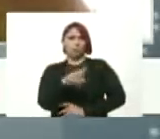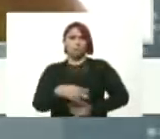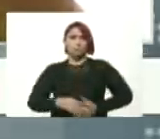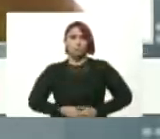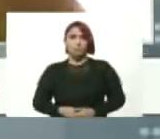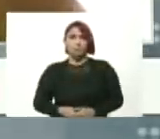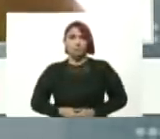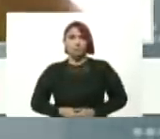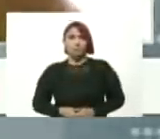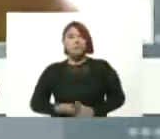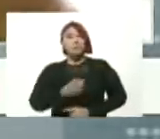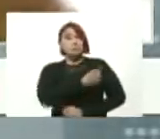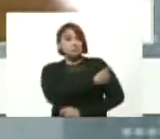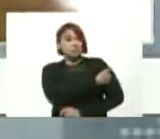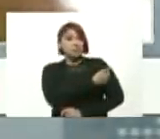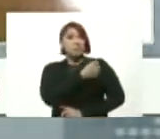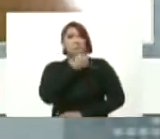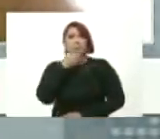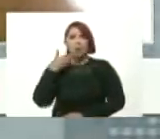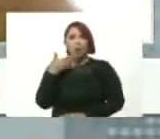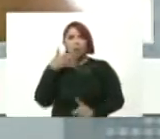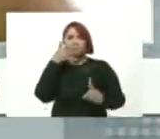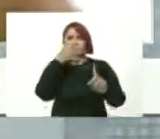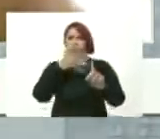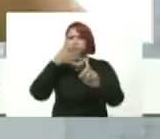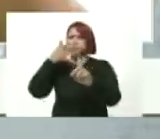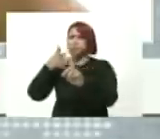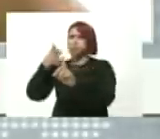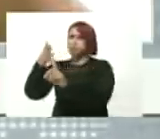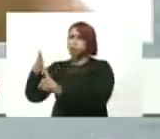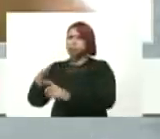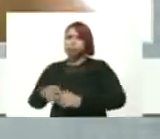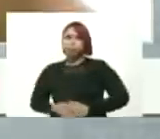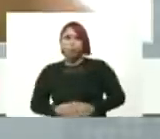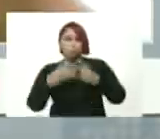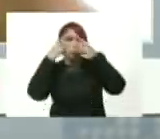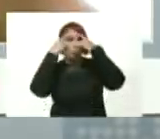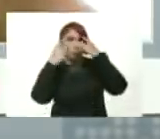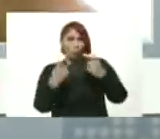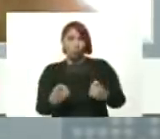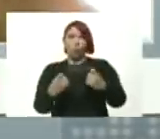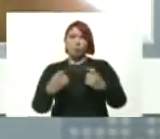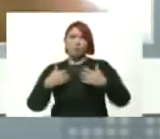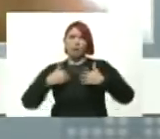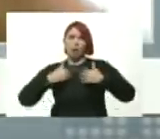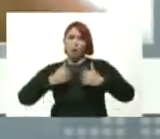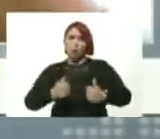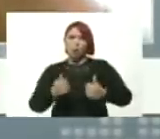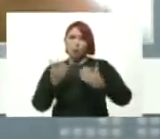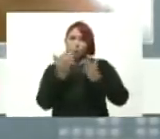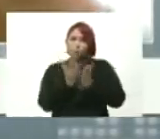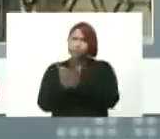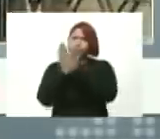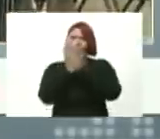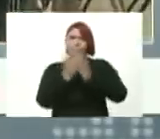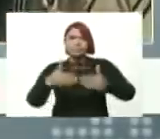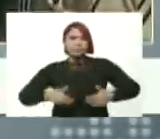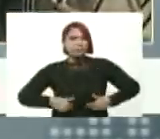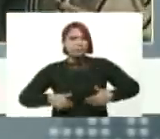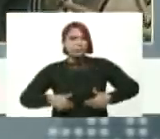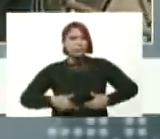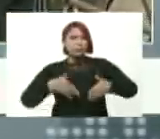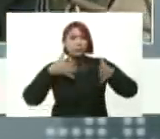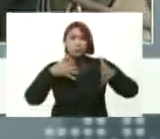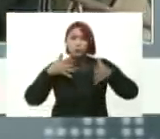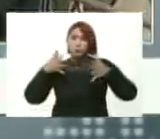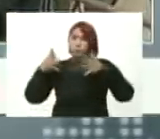recibiendo la mejor educación formándose como profesionales de la salud recibiendo la mejor educación